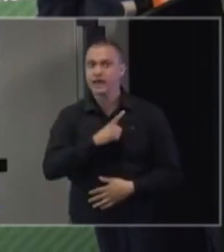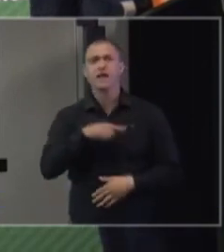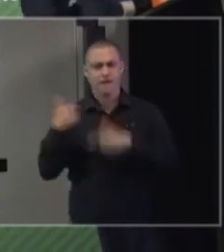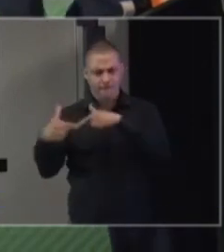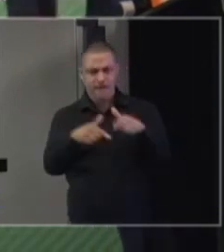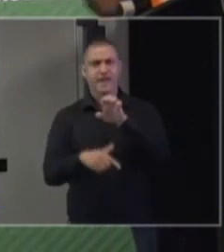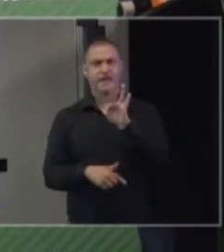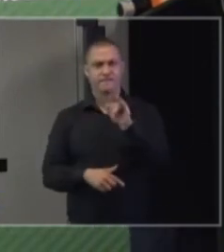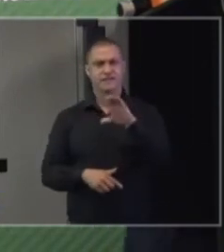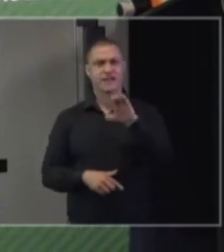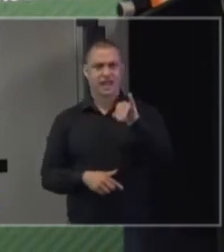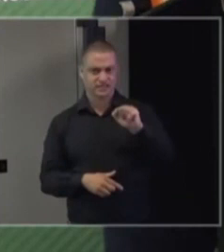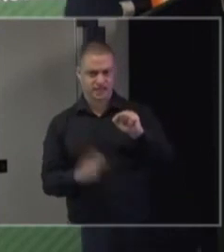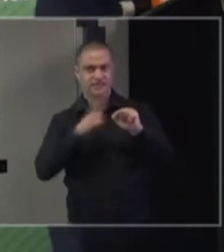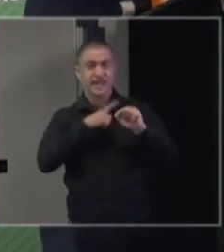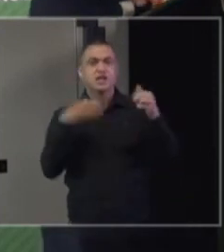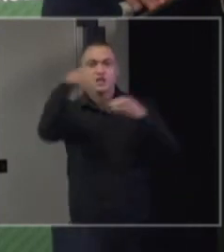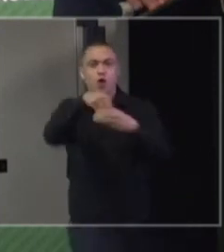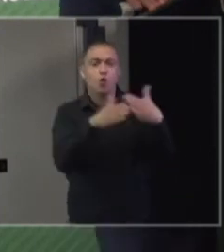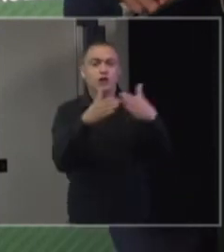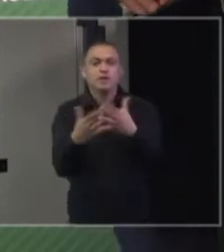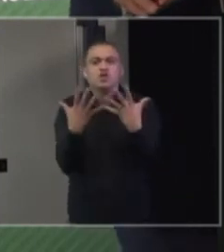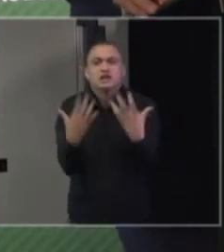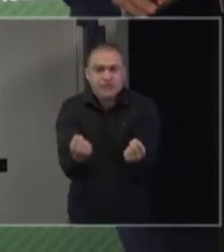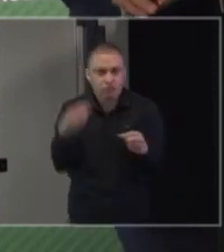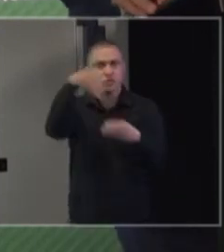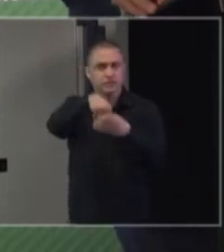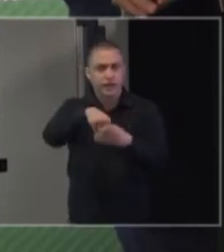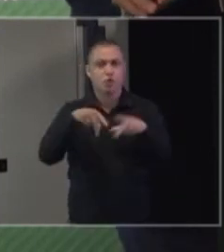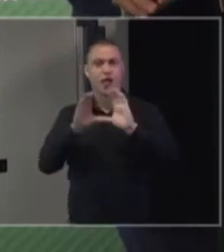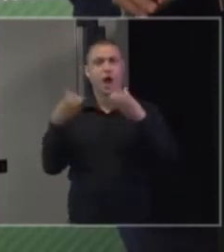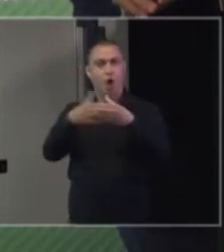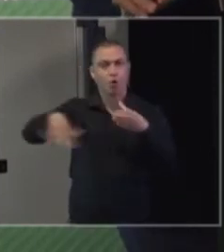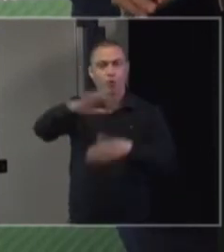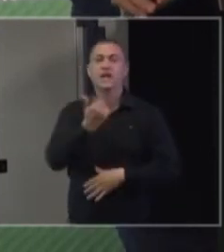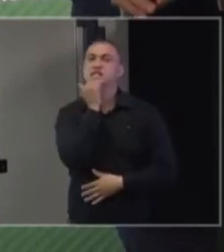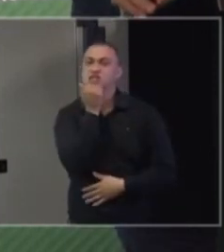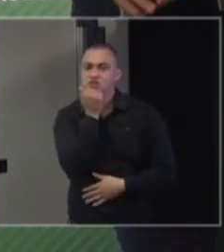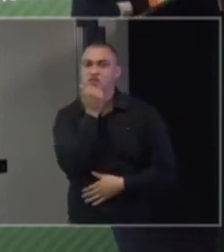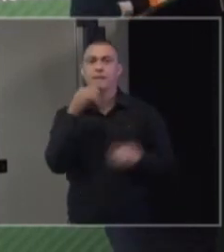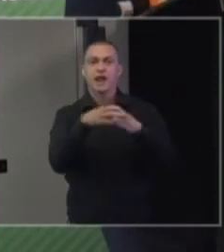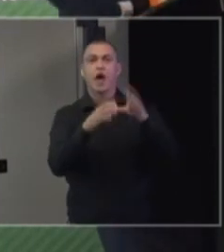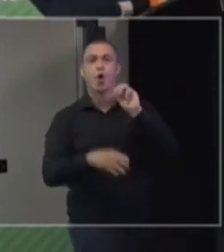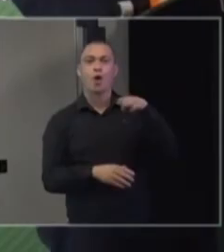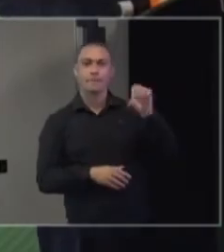Es una buena vacuna que tiene su eficacia dentro de los límites aceptables por la comunidad científica, por la OMS.